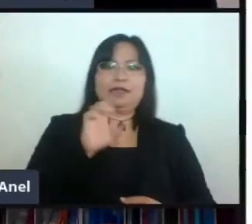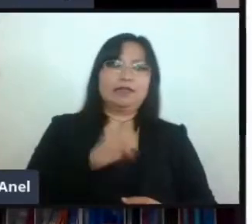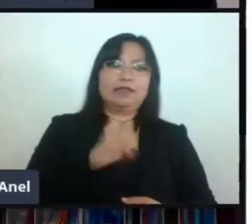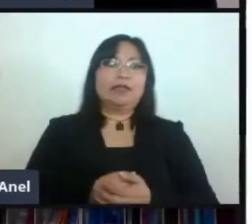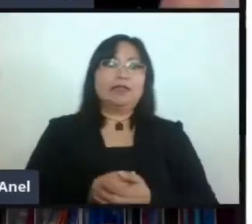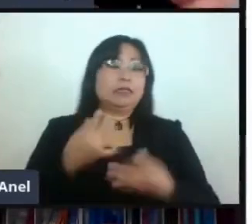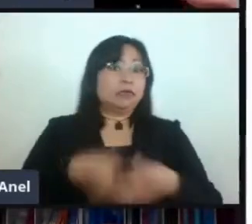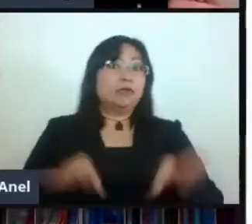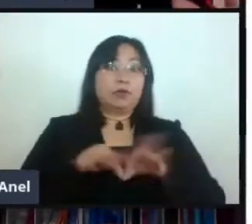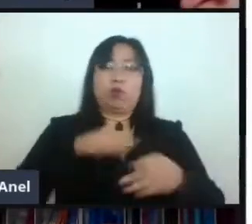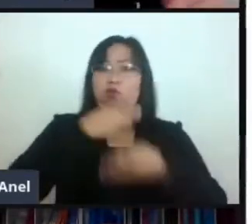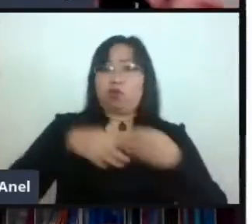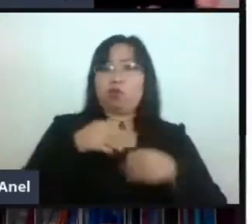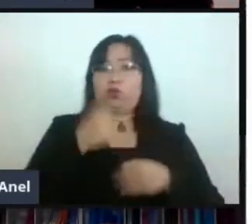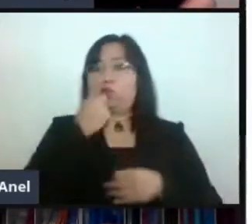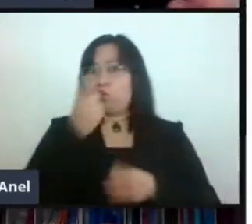tema.